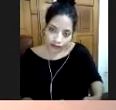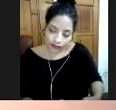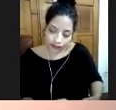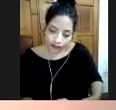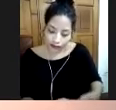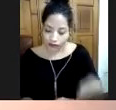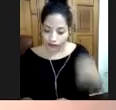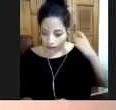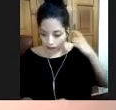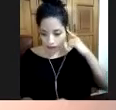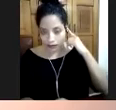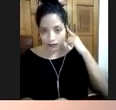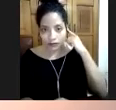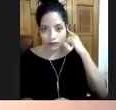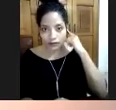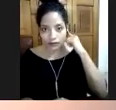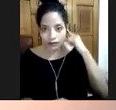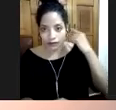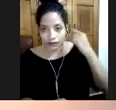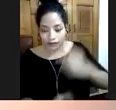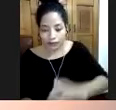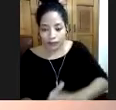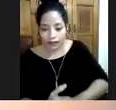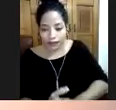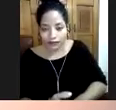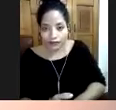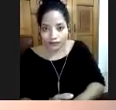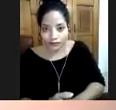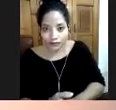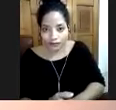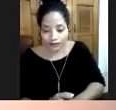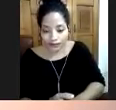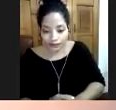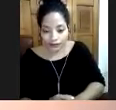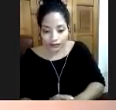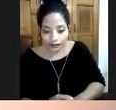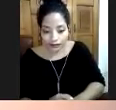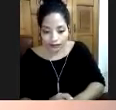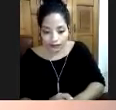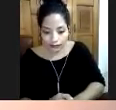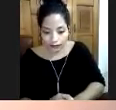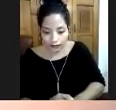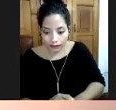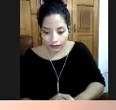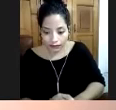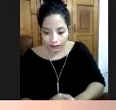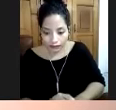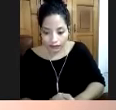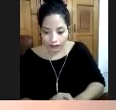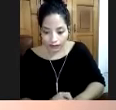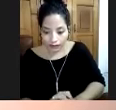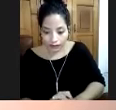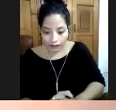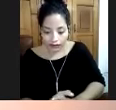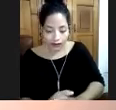micrófono, adquirir a la cámara, que no debería ser completamente necesario. En lo particular, el problema de la